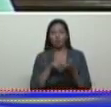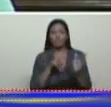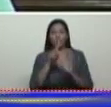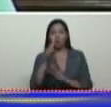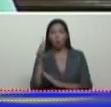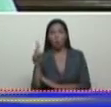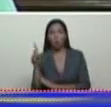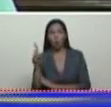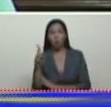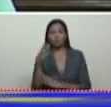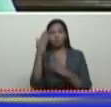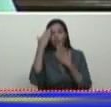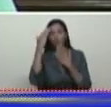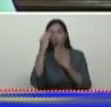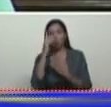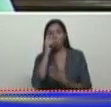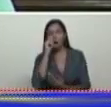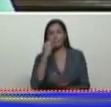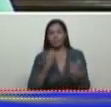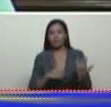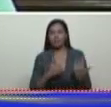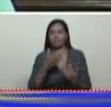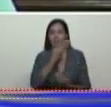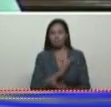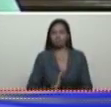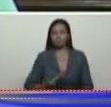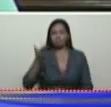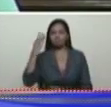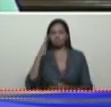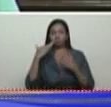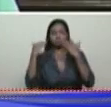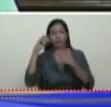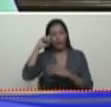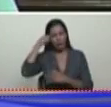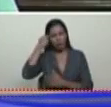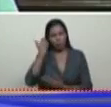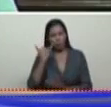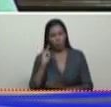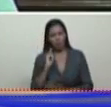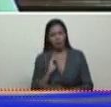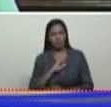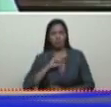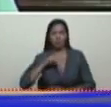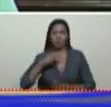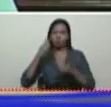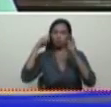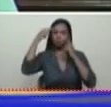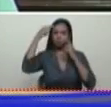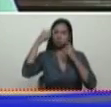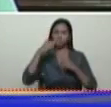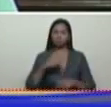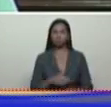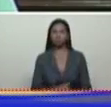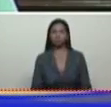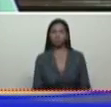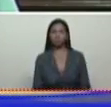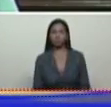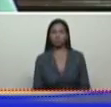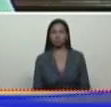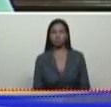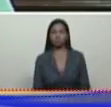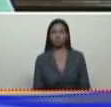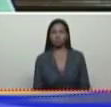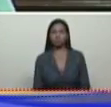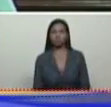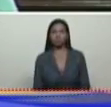Salón Néstor Kirchner, que guarda grandes recuerdos de nuestro comandante Hugo Chávez, de